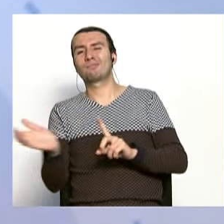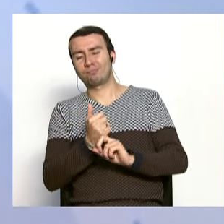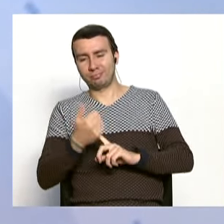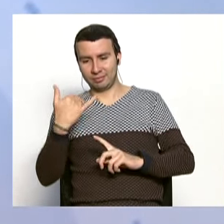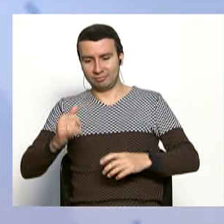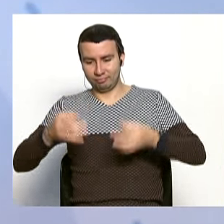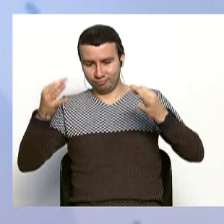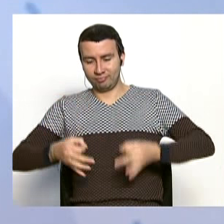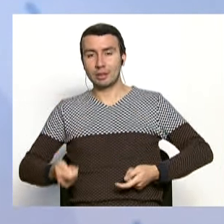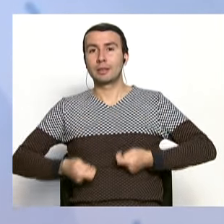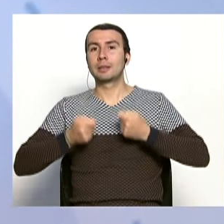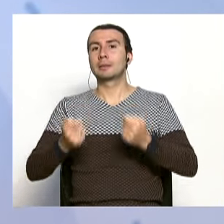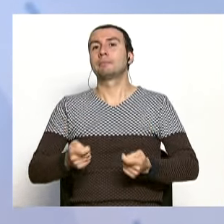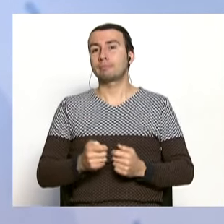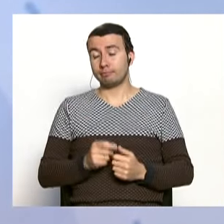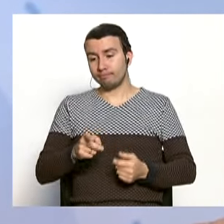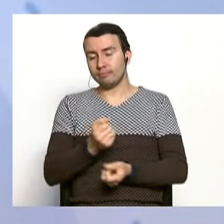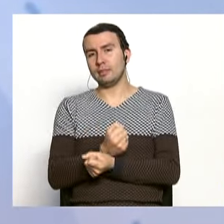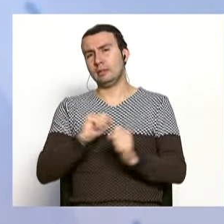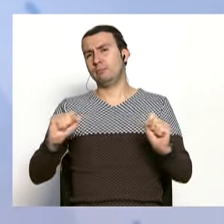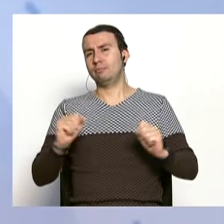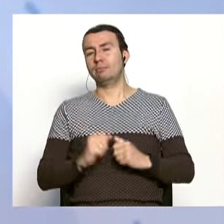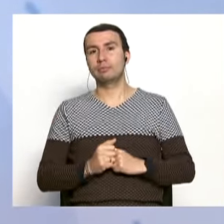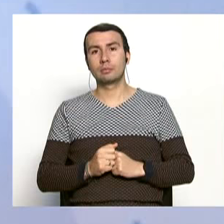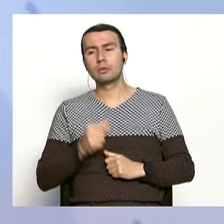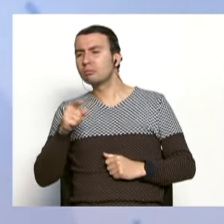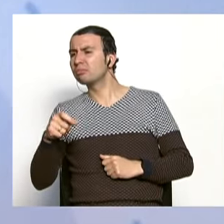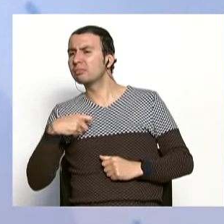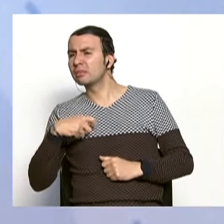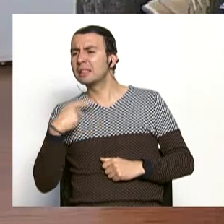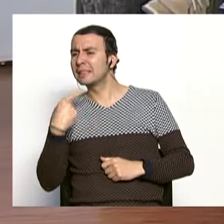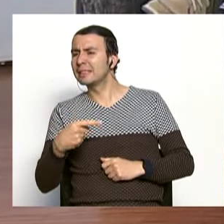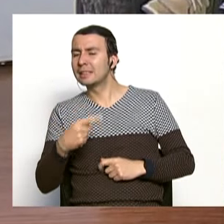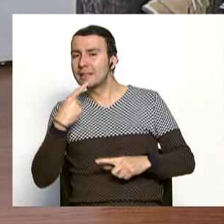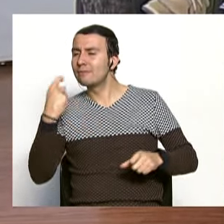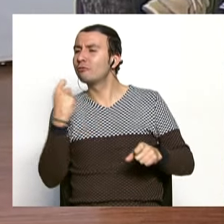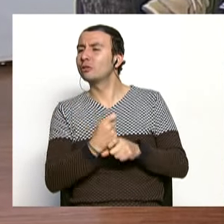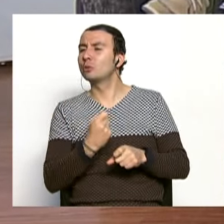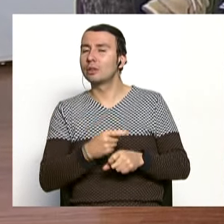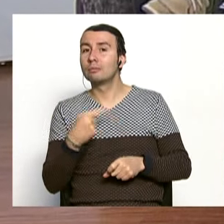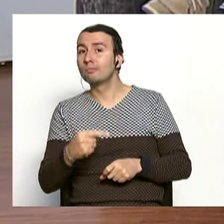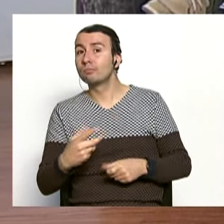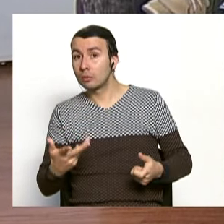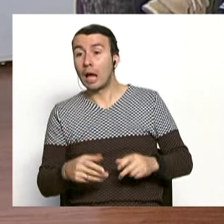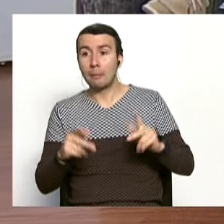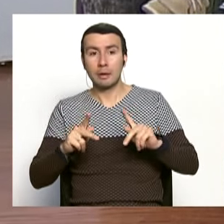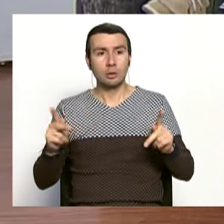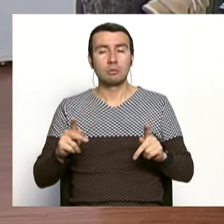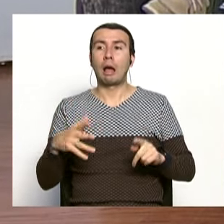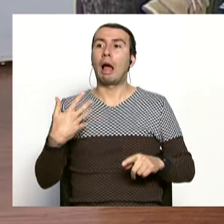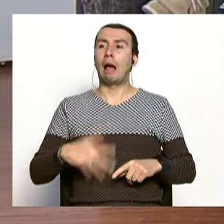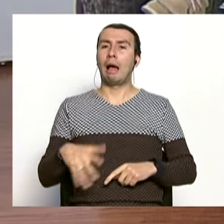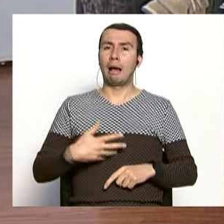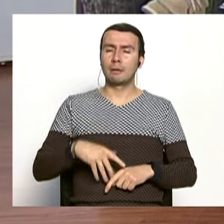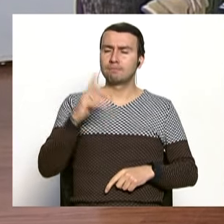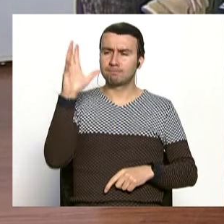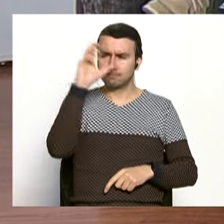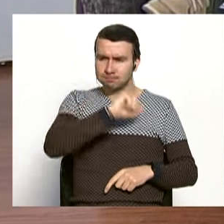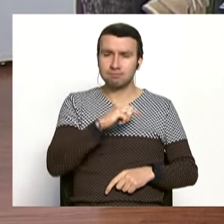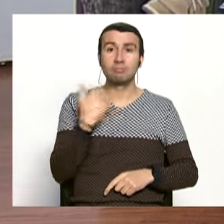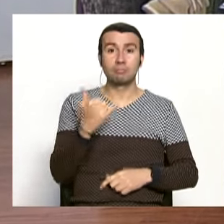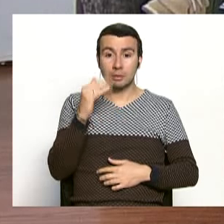imposible hablemos un poco de esas dificultades que ustedes tienen y realmente para que la gente caiga un poco en cuenta más en